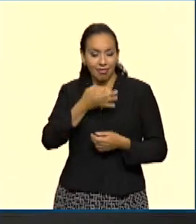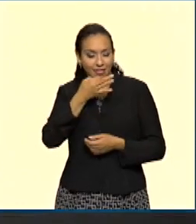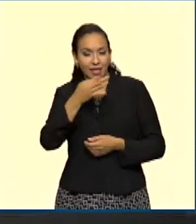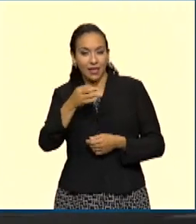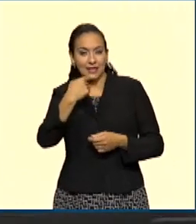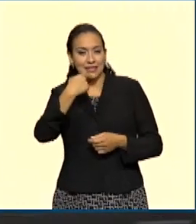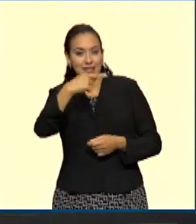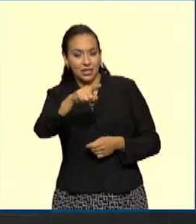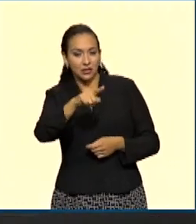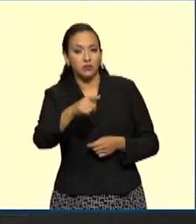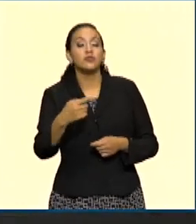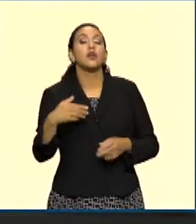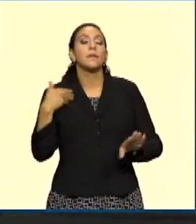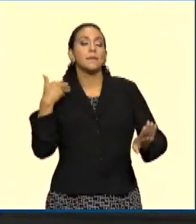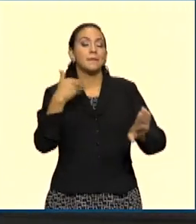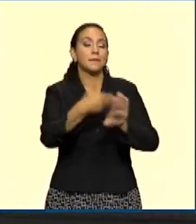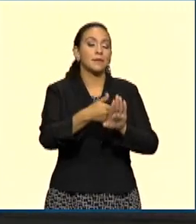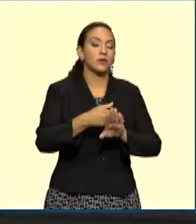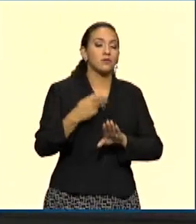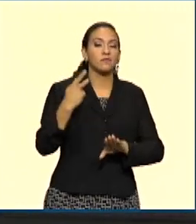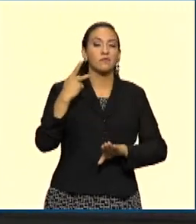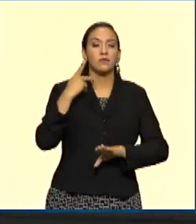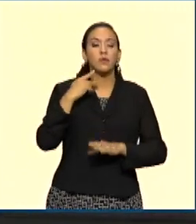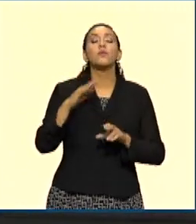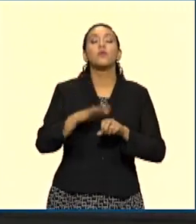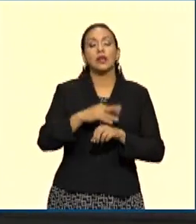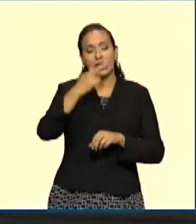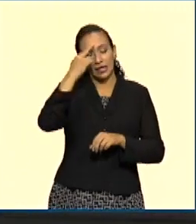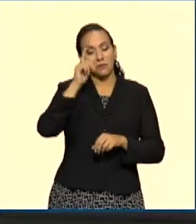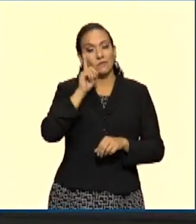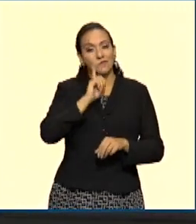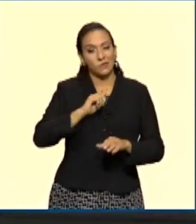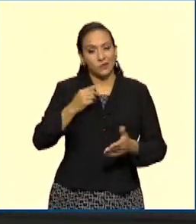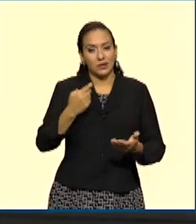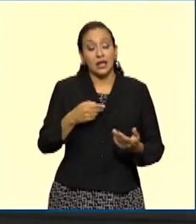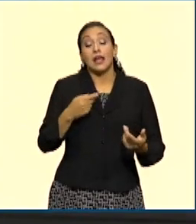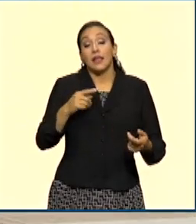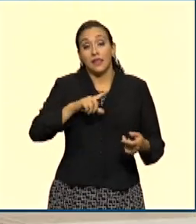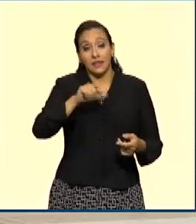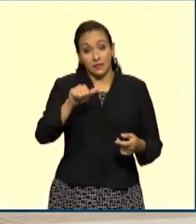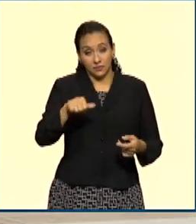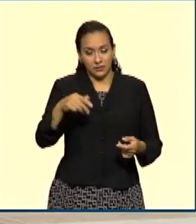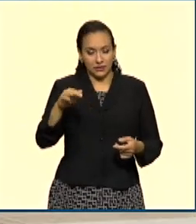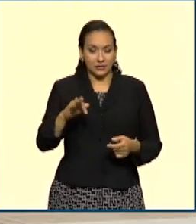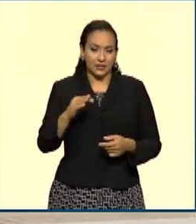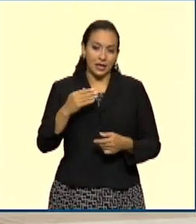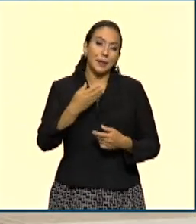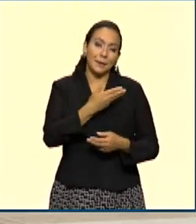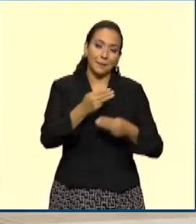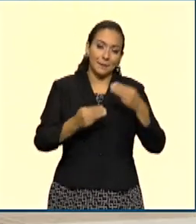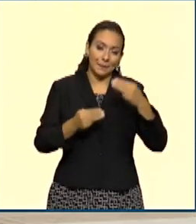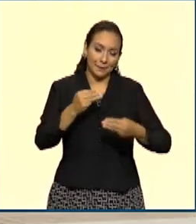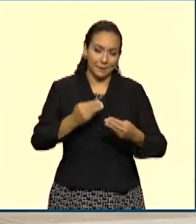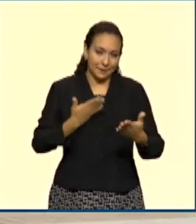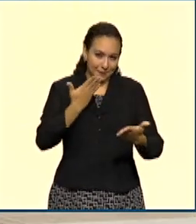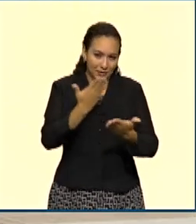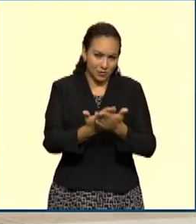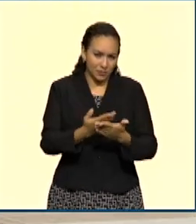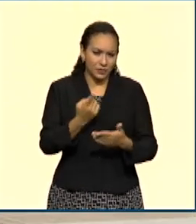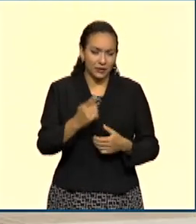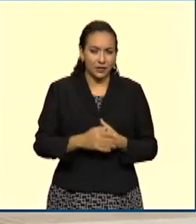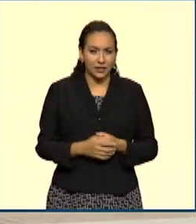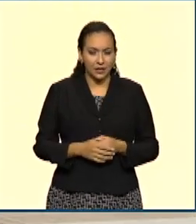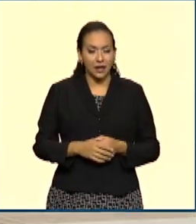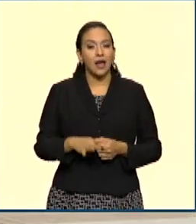por violencia política en razón de género. El magistrado de la Mata Pizaña propone confirmar en este sentido el